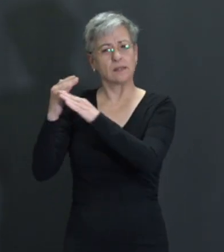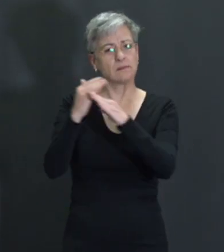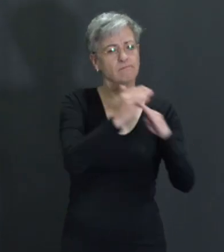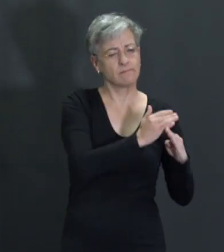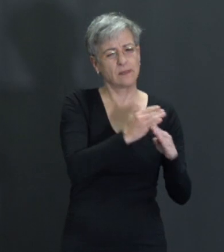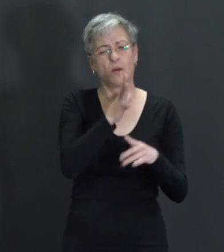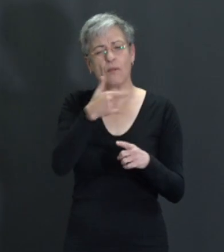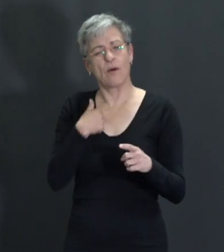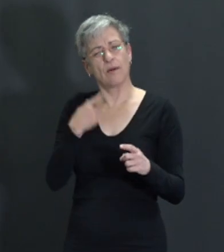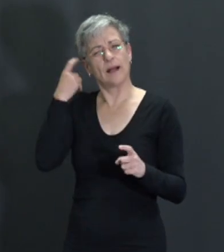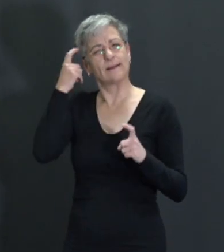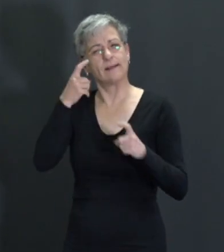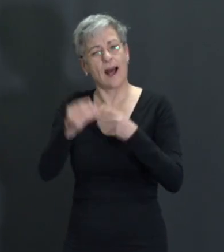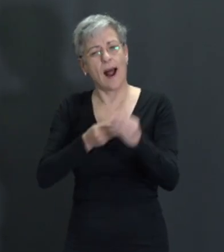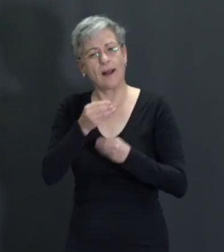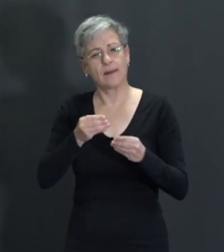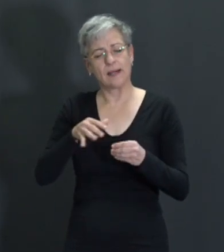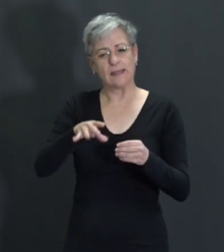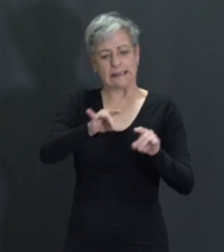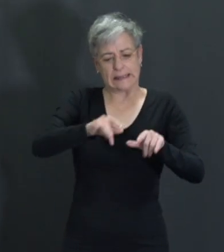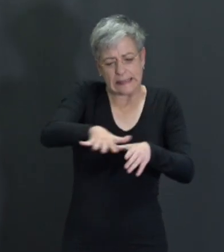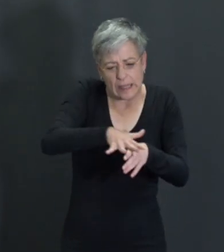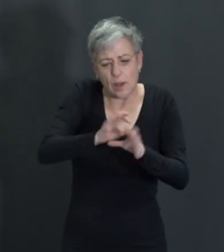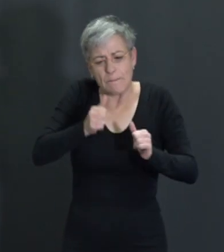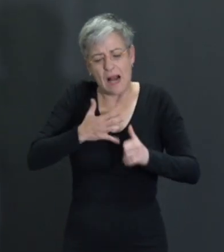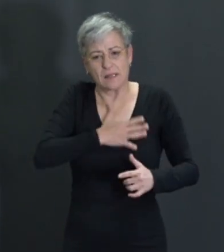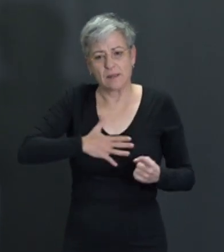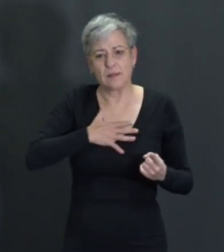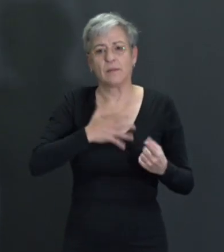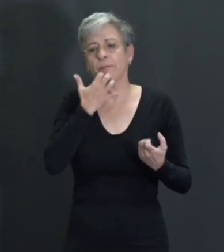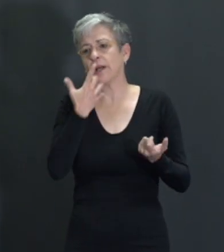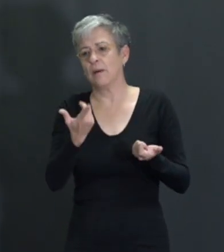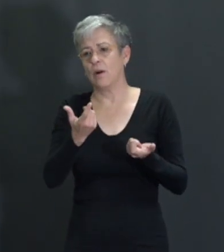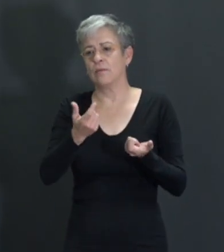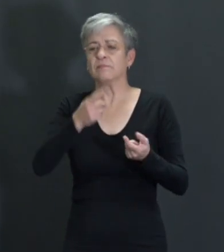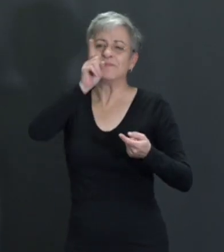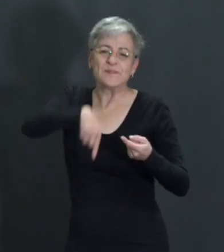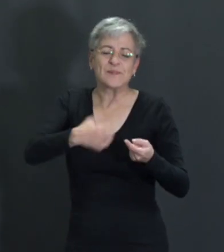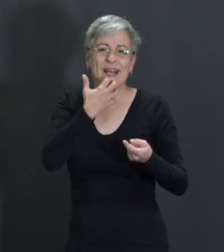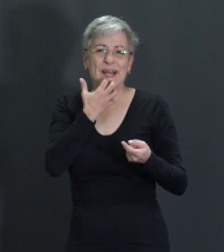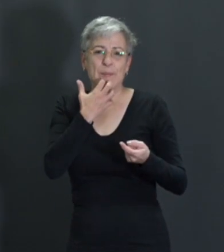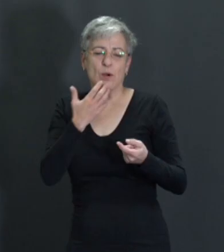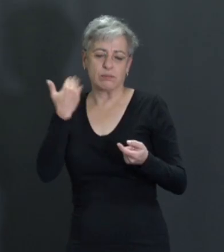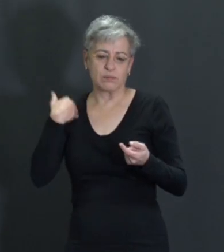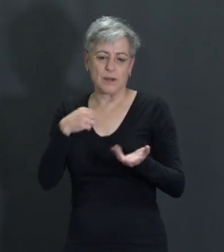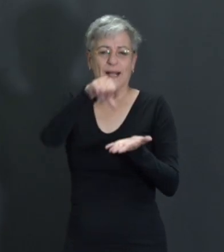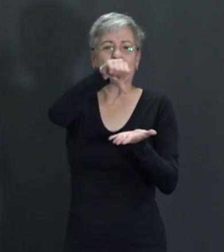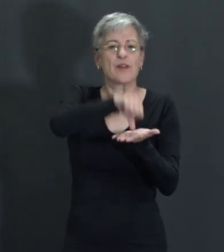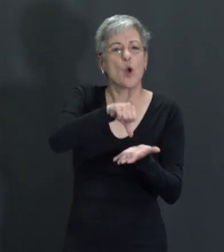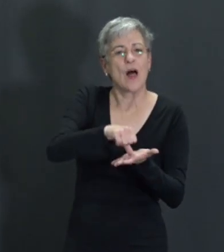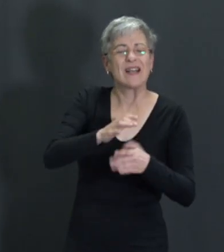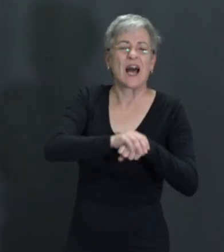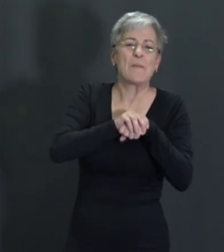amables, y a pesar de haber promovido todo el movimiento de ciudades amigables que conocéis bien, y territorios amigables, y